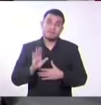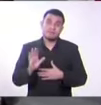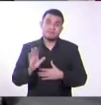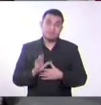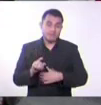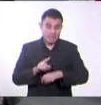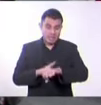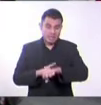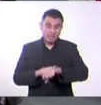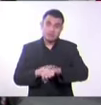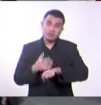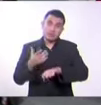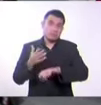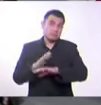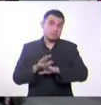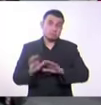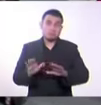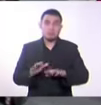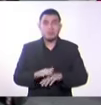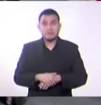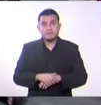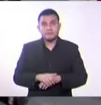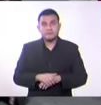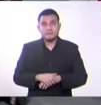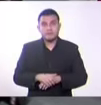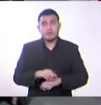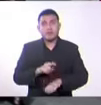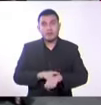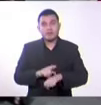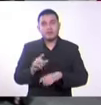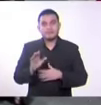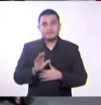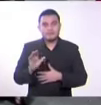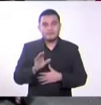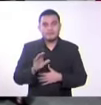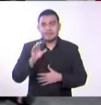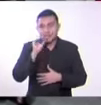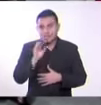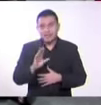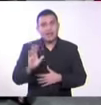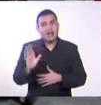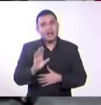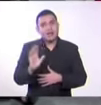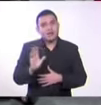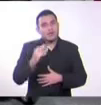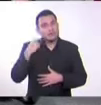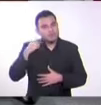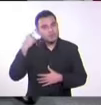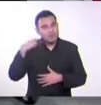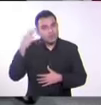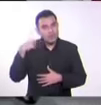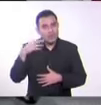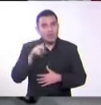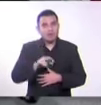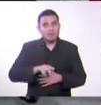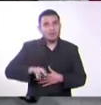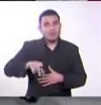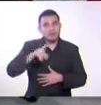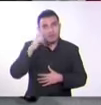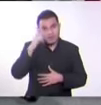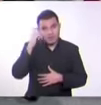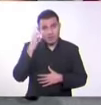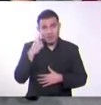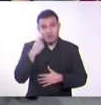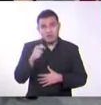tiempo nuevamente se nos acabó. Es hora de despedirnos, decirles adiós, amiguitos y amiguitas. Recuerden que nos vemos el